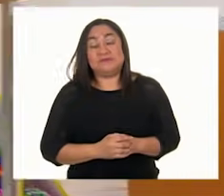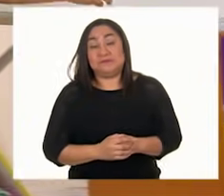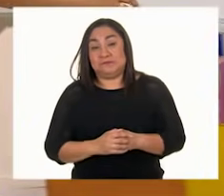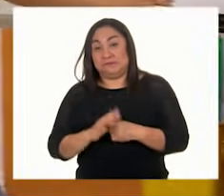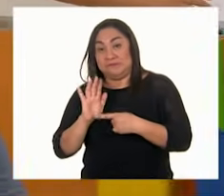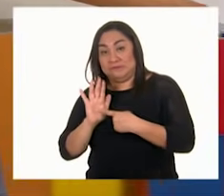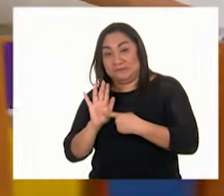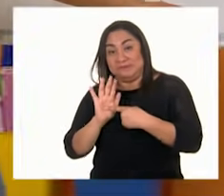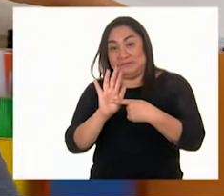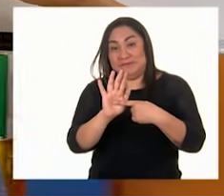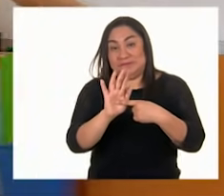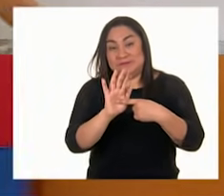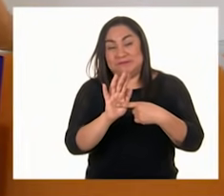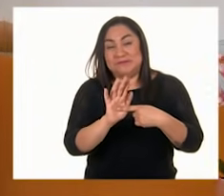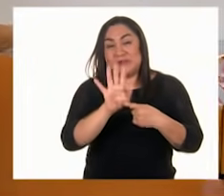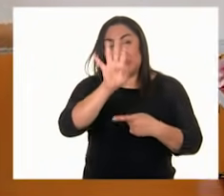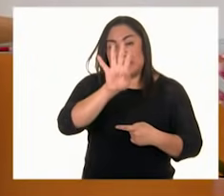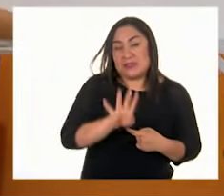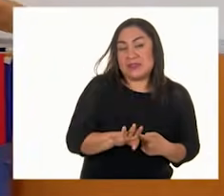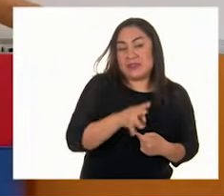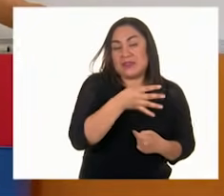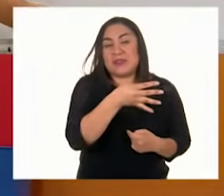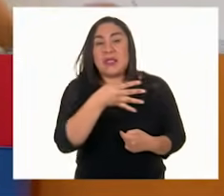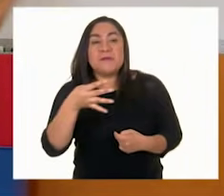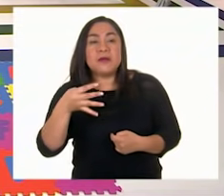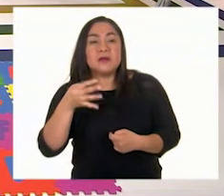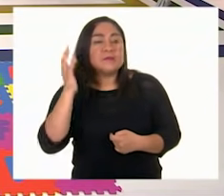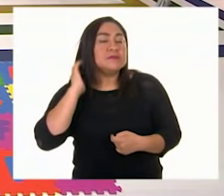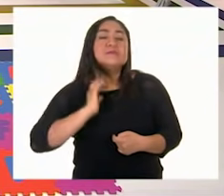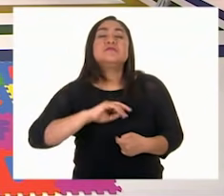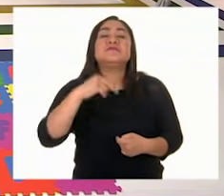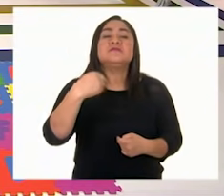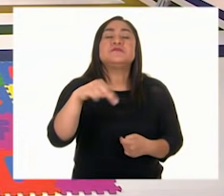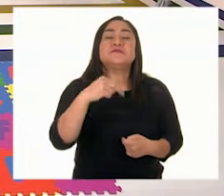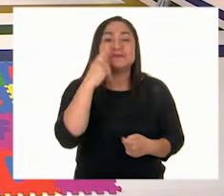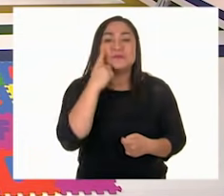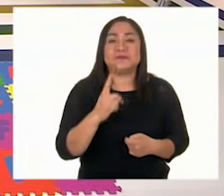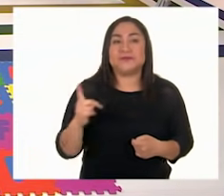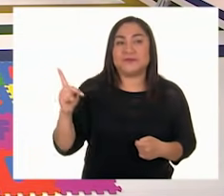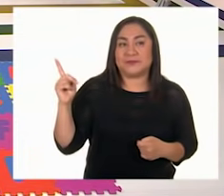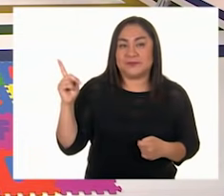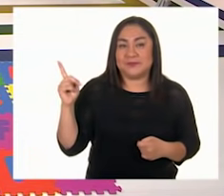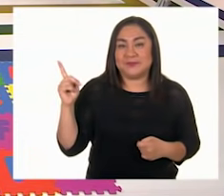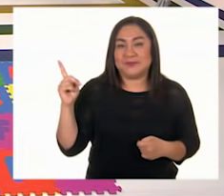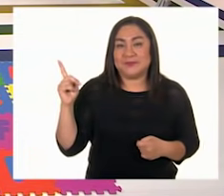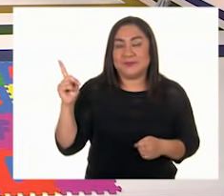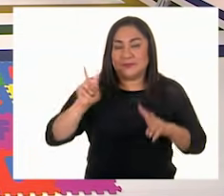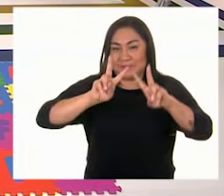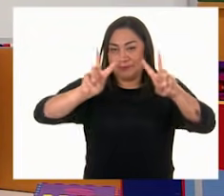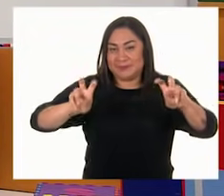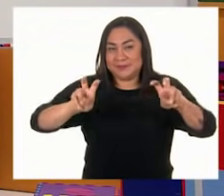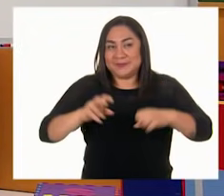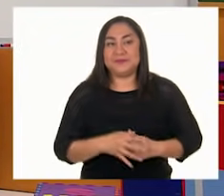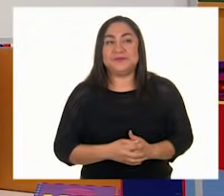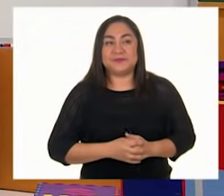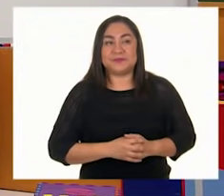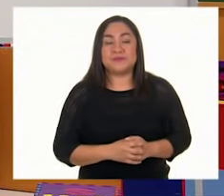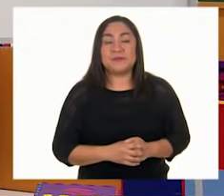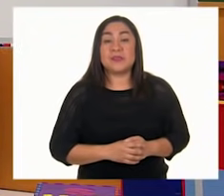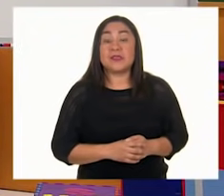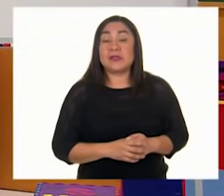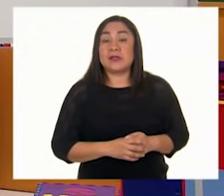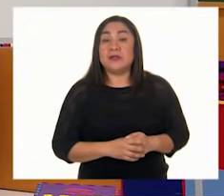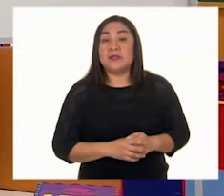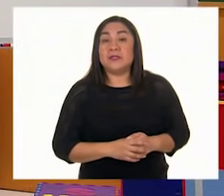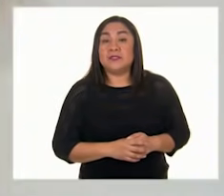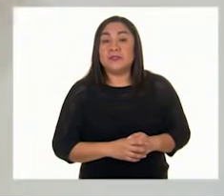que es, que lleva como título así. A ver, vamos a ver. ¿Qué título lleva la tabla?